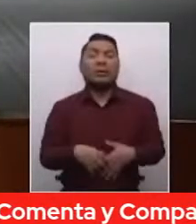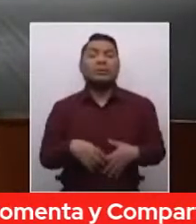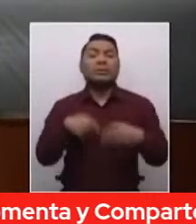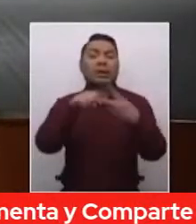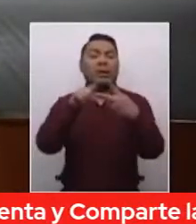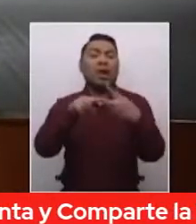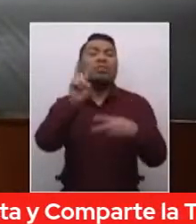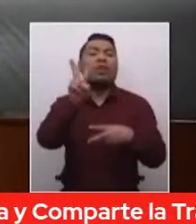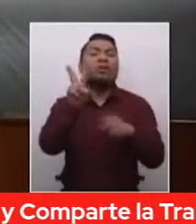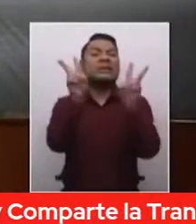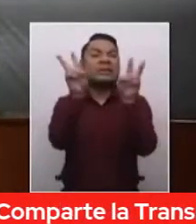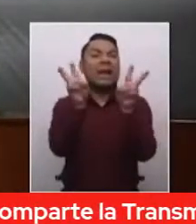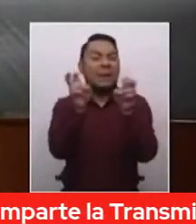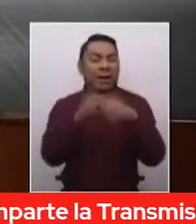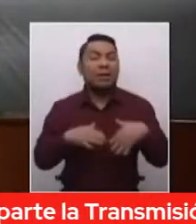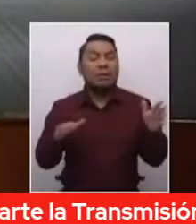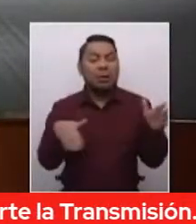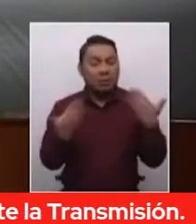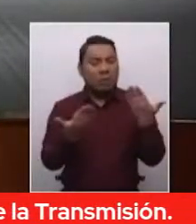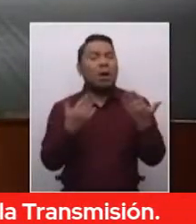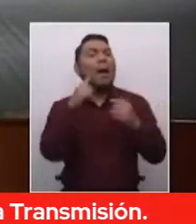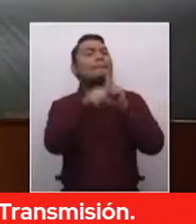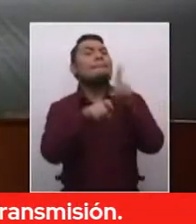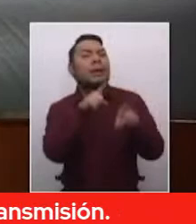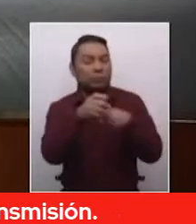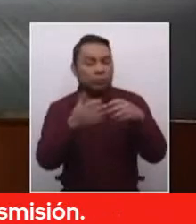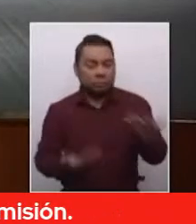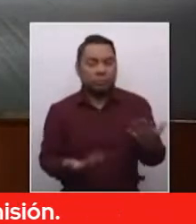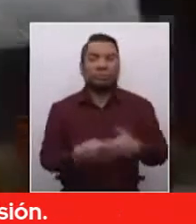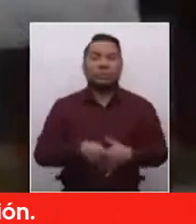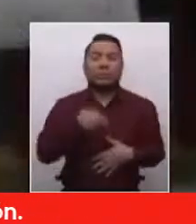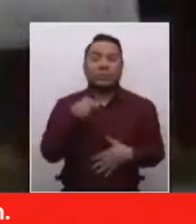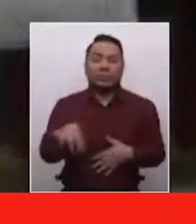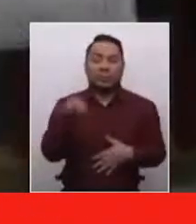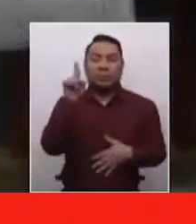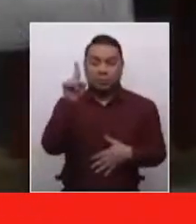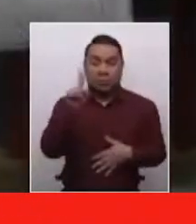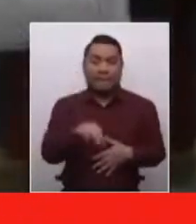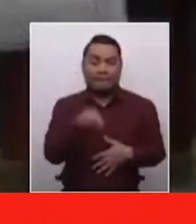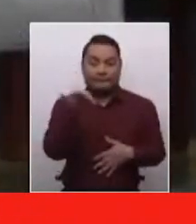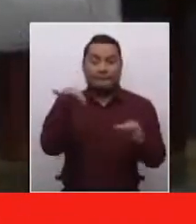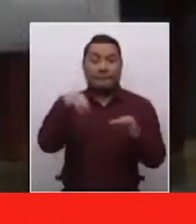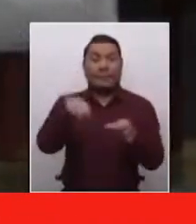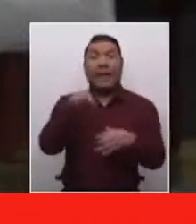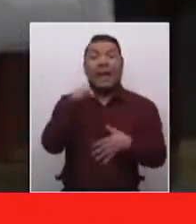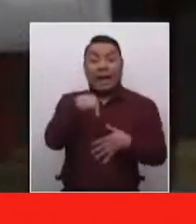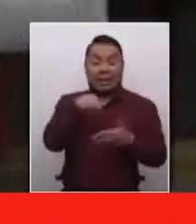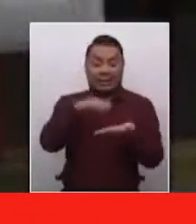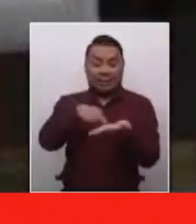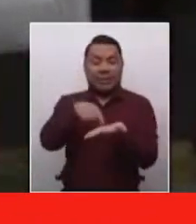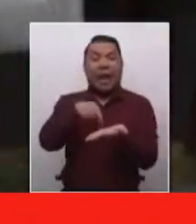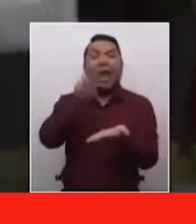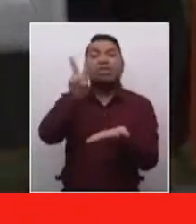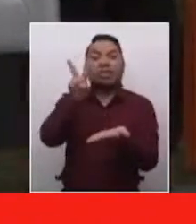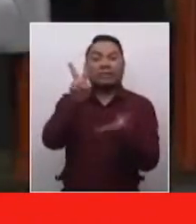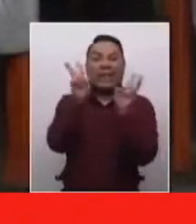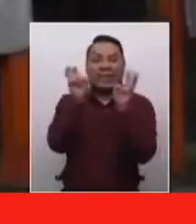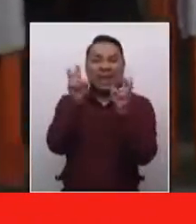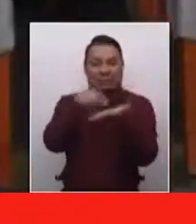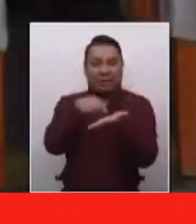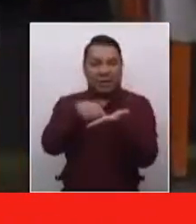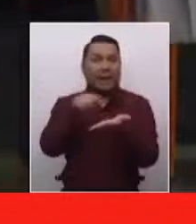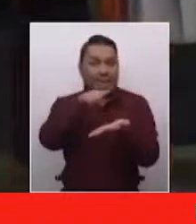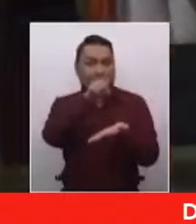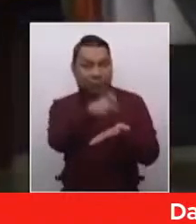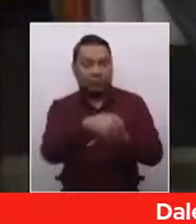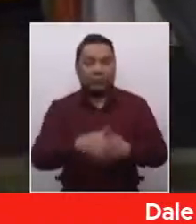los temas de los cuales podemos articular dos preguntas. Agarre una sola tarjeta. Dentro de la tarjeta hay dos áreas que corresponden a la